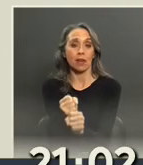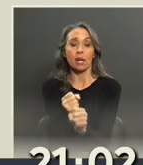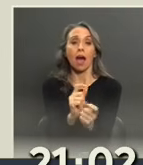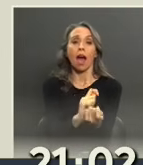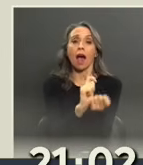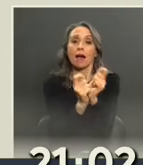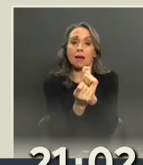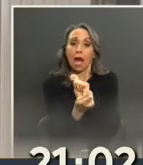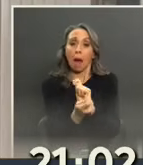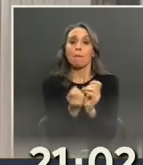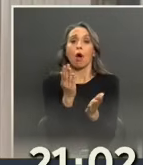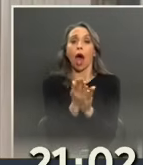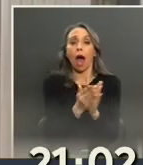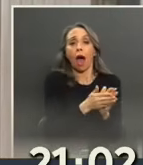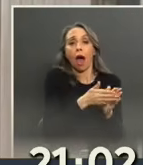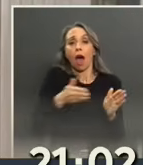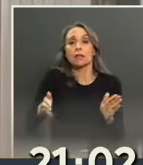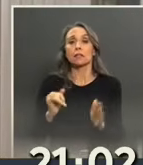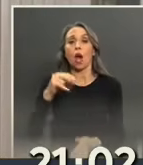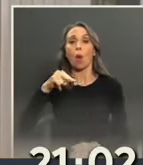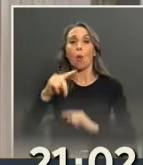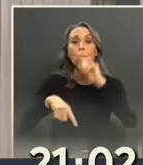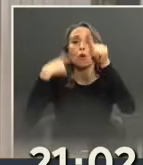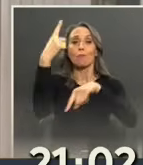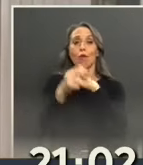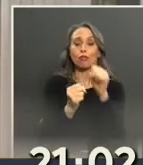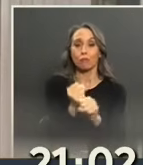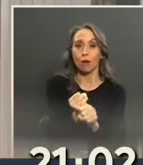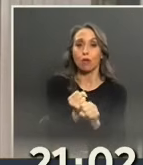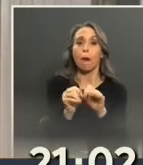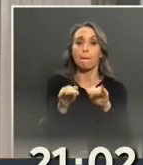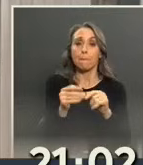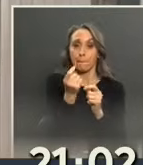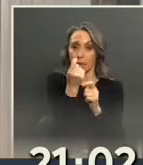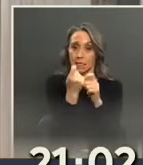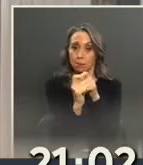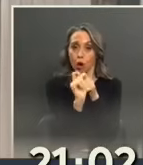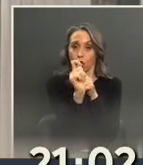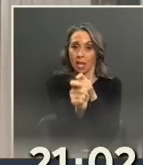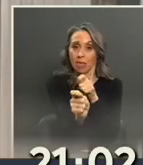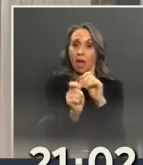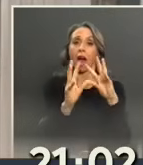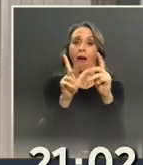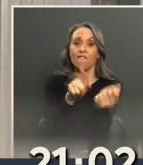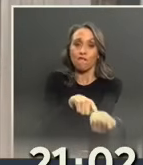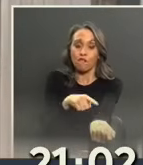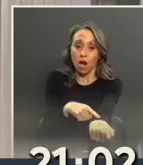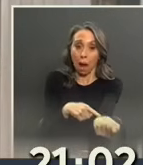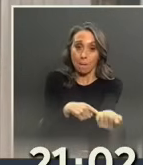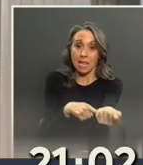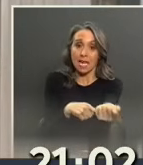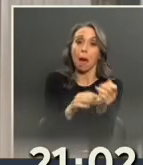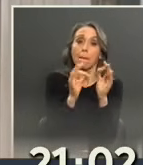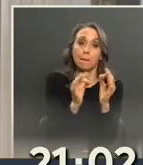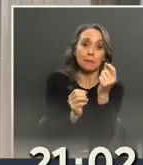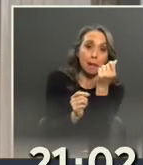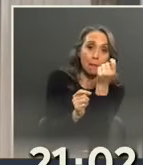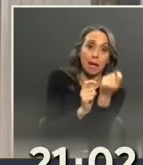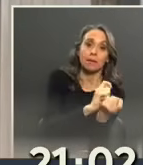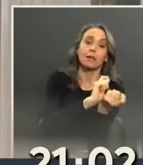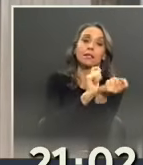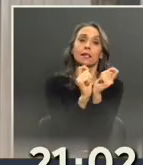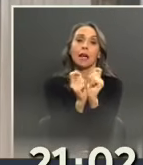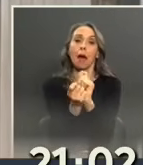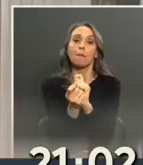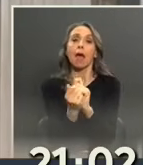continuaría hasta junio. Que ojalá con el mismo monto asignado hoy día a una familia vaya transformándose en un